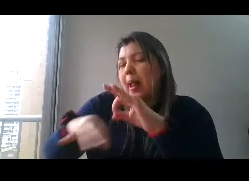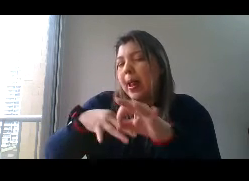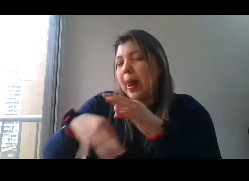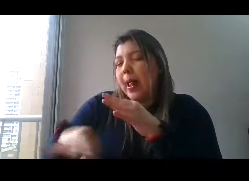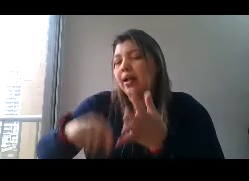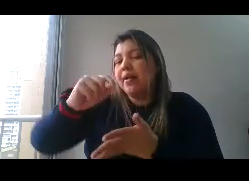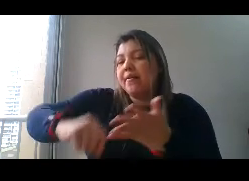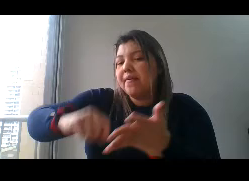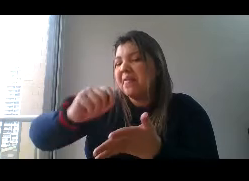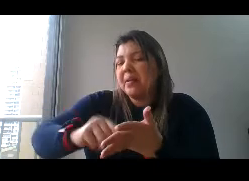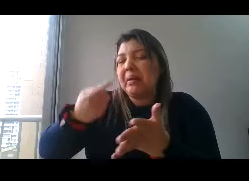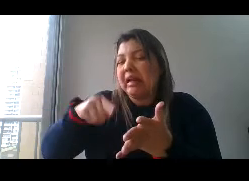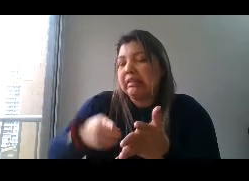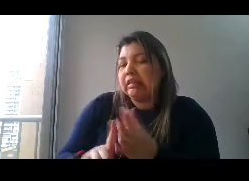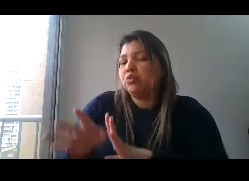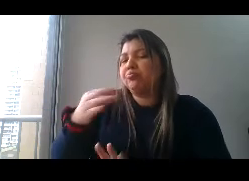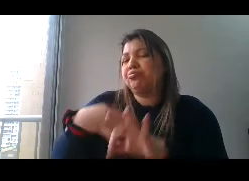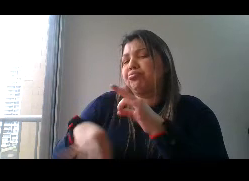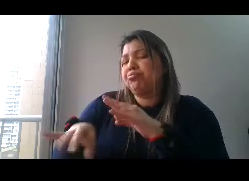adecuada,